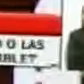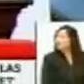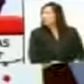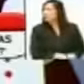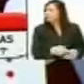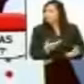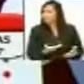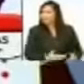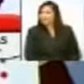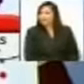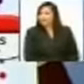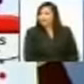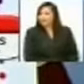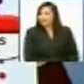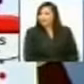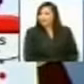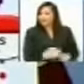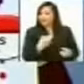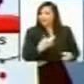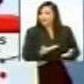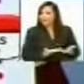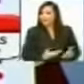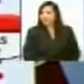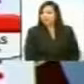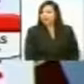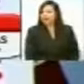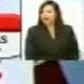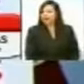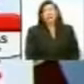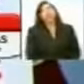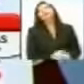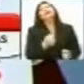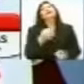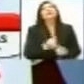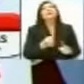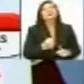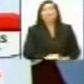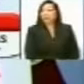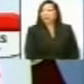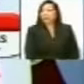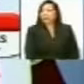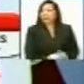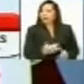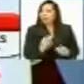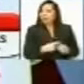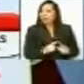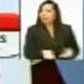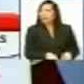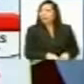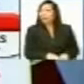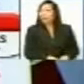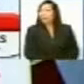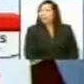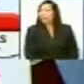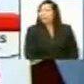También pedimos brevedad a los dos ponentes que van a cerrar ahora con algunas de las reflexiones que han hecho, pero también les